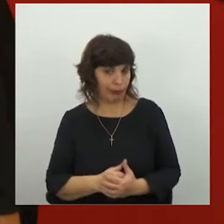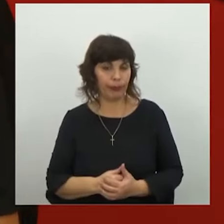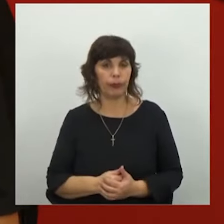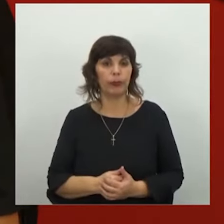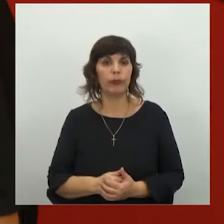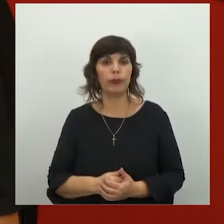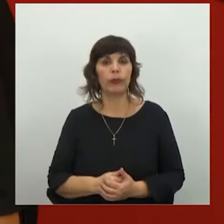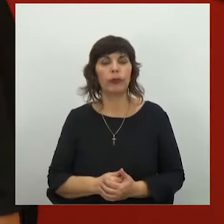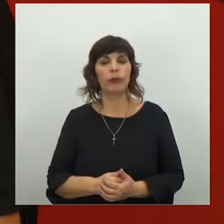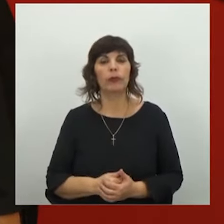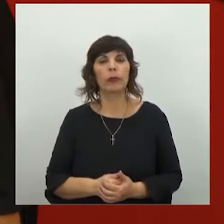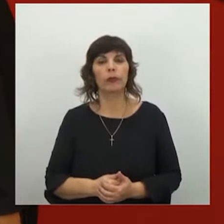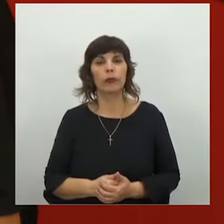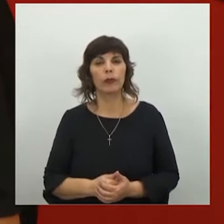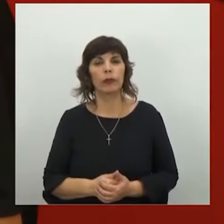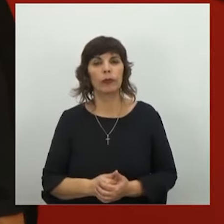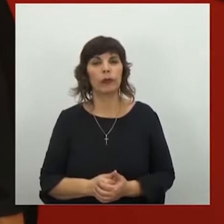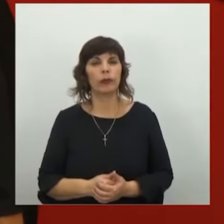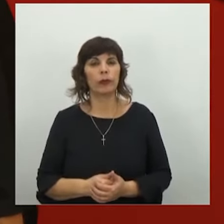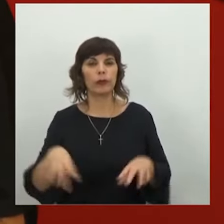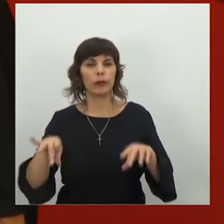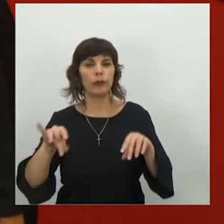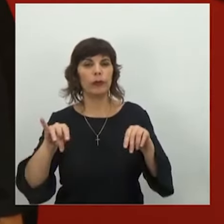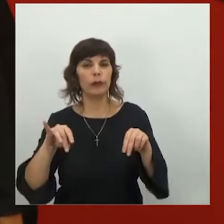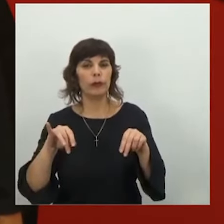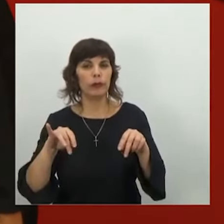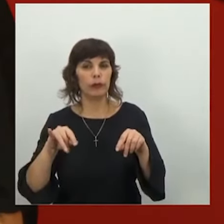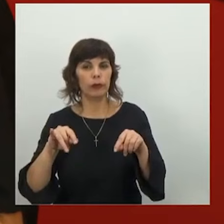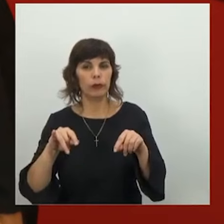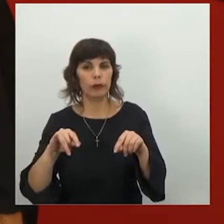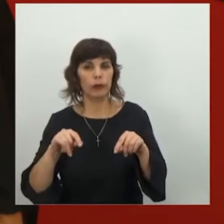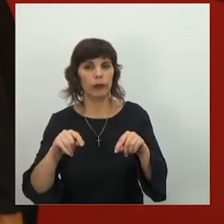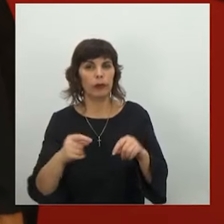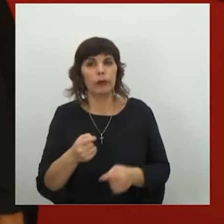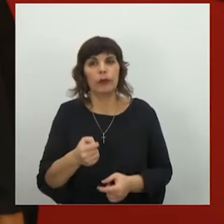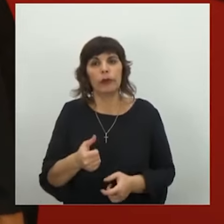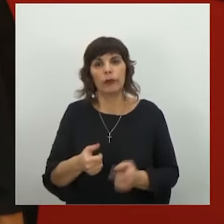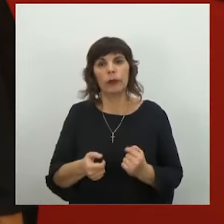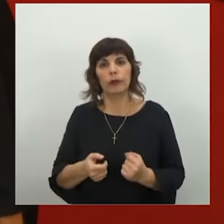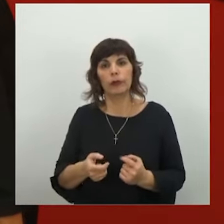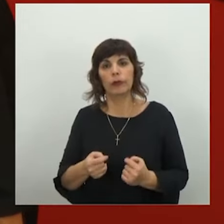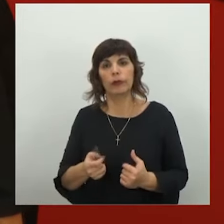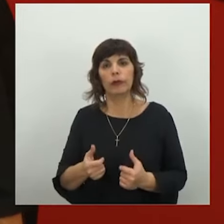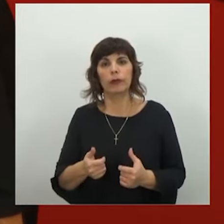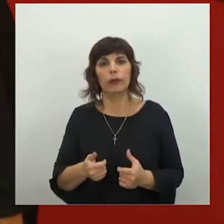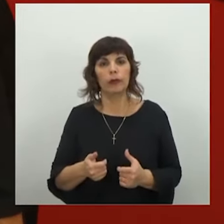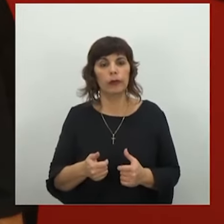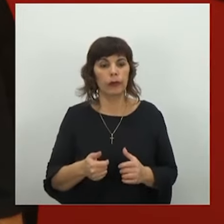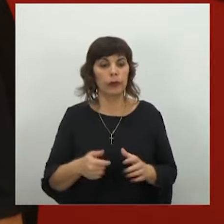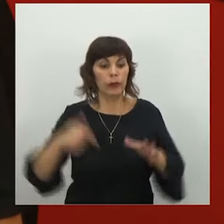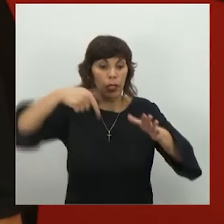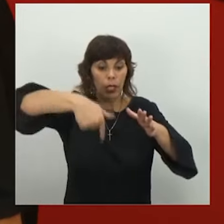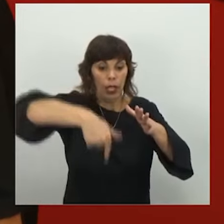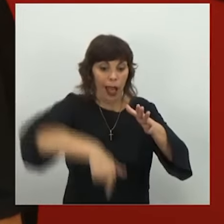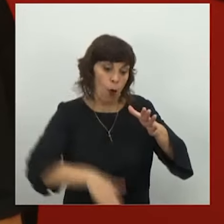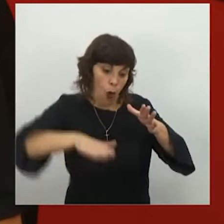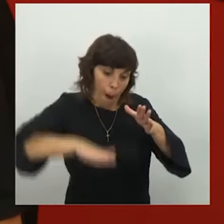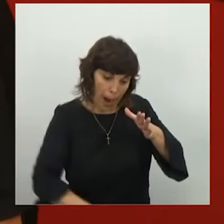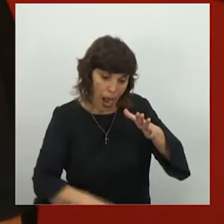los sedimentos, la tierra, o como le llames, poco a poco cae al fondo del pozo.